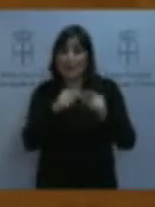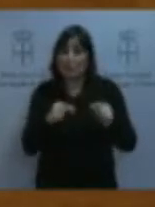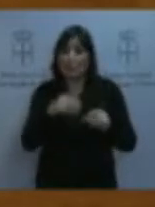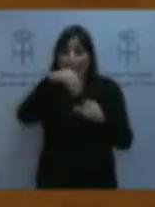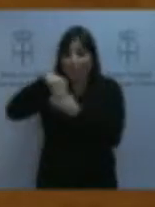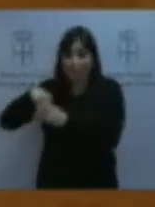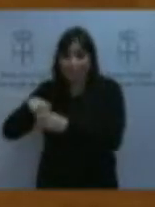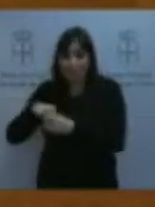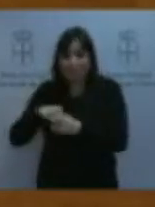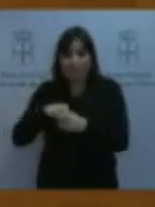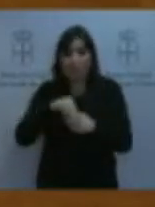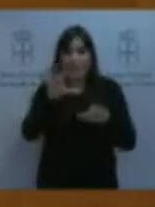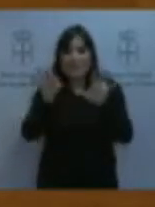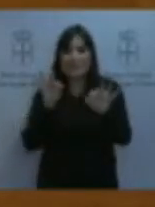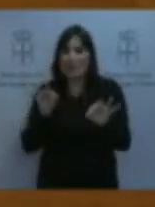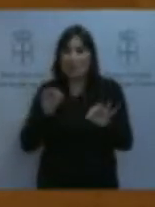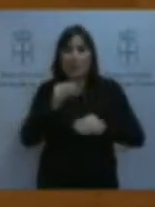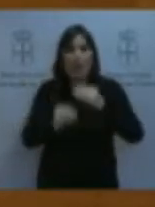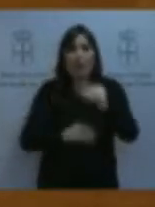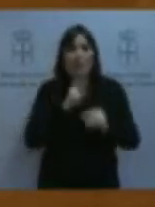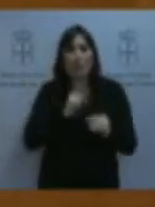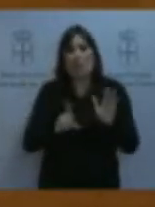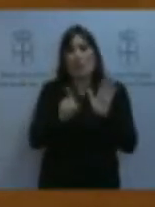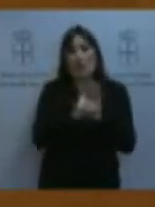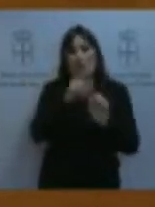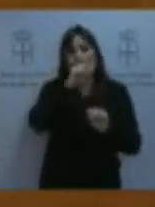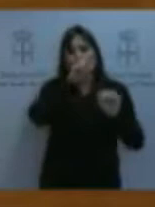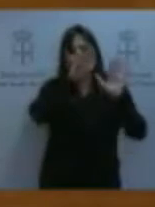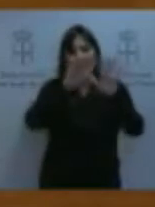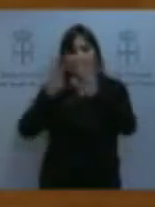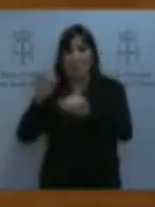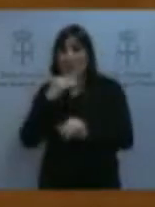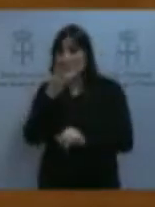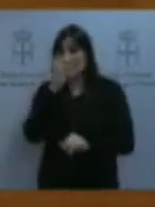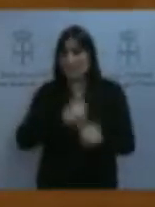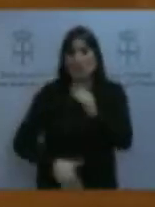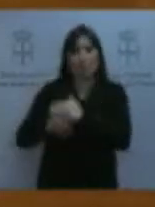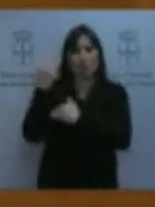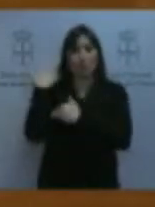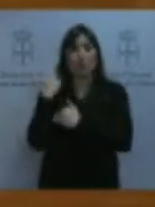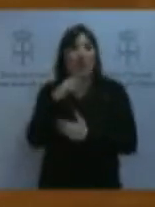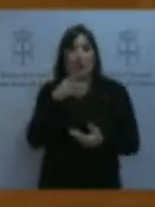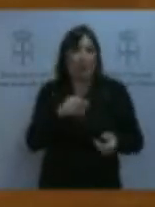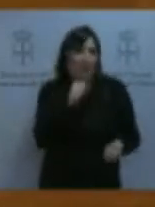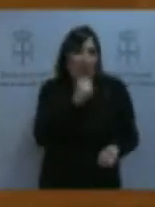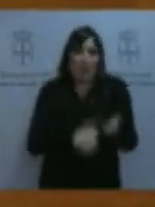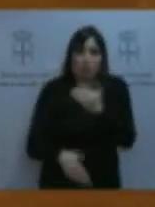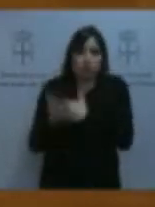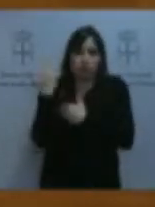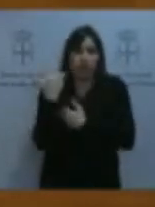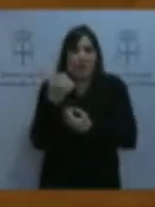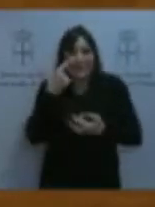un decreto del año 89, hace casi 30 años ya, que se ha quedado completamente obsoleto y que no garantiza en modo alguno que la